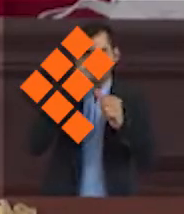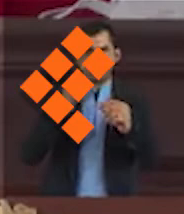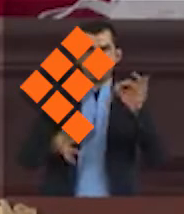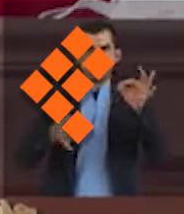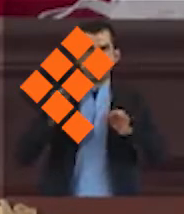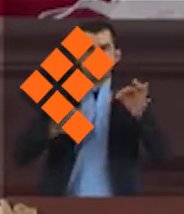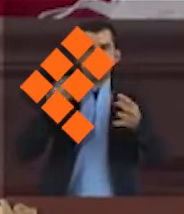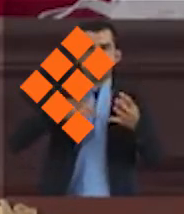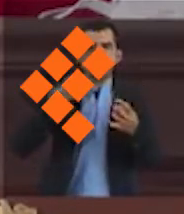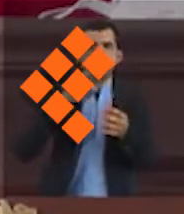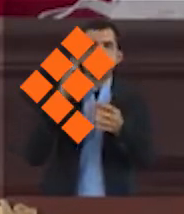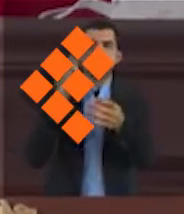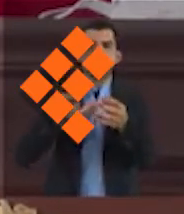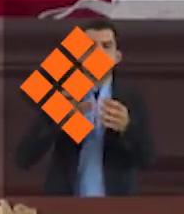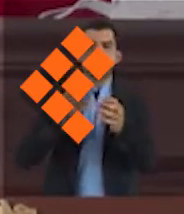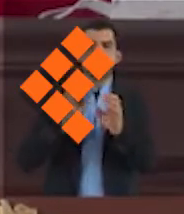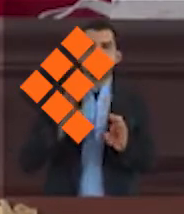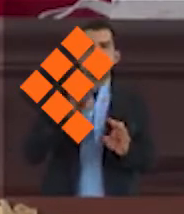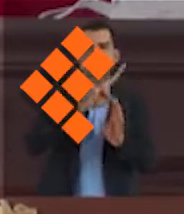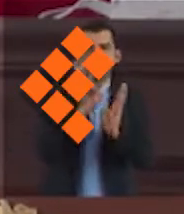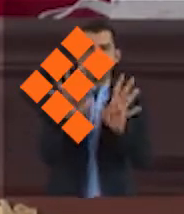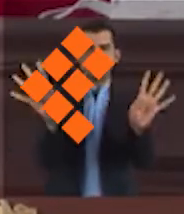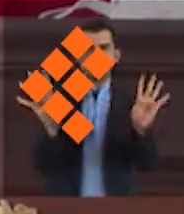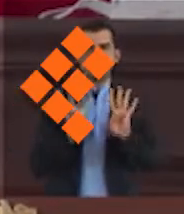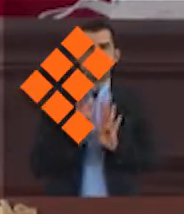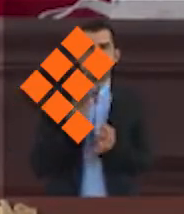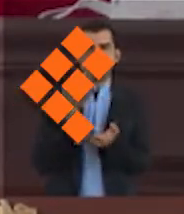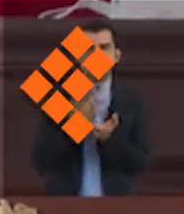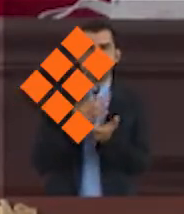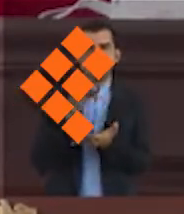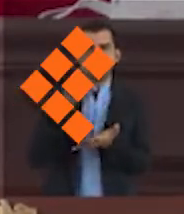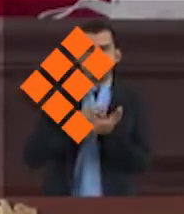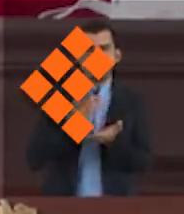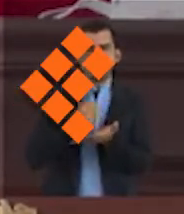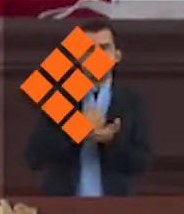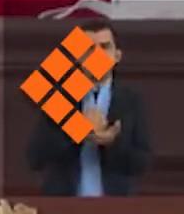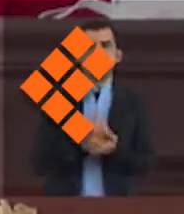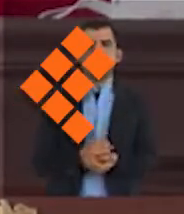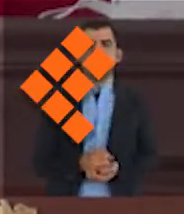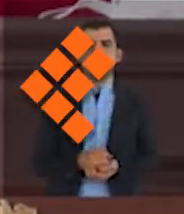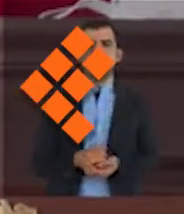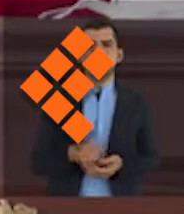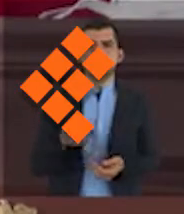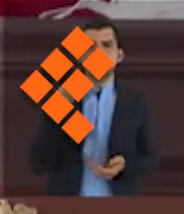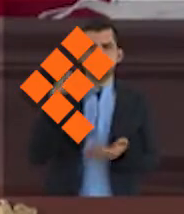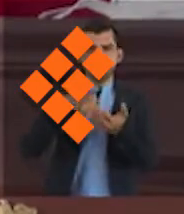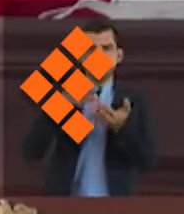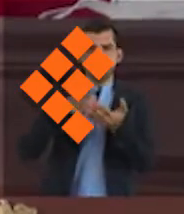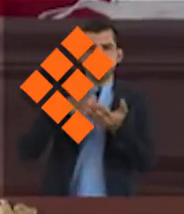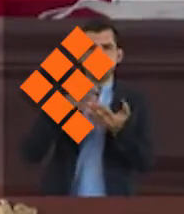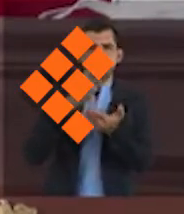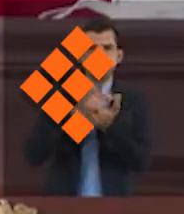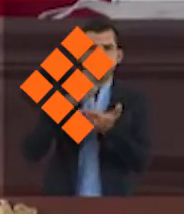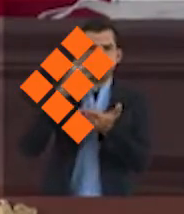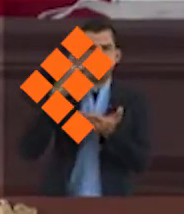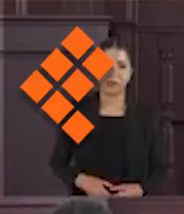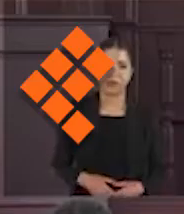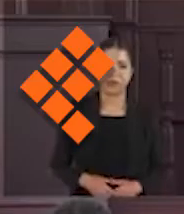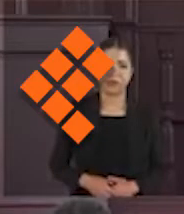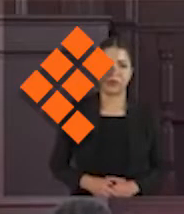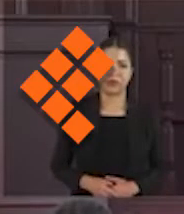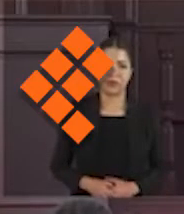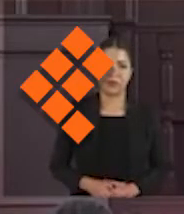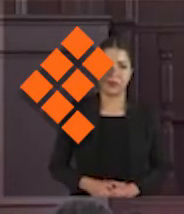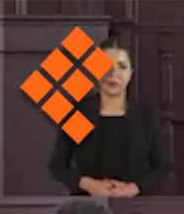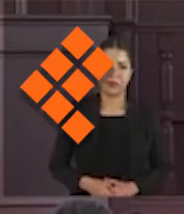garantías individuales, los derechos del ciudadano. La segunda parte es la orgánica, donde se establece cómo va a ser la elección y funcionamiento de los